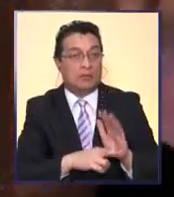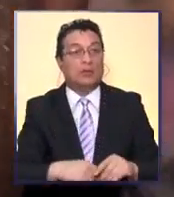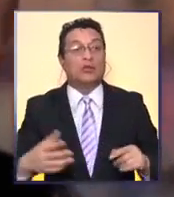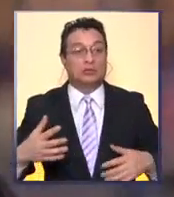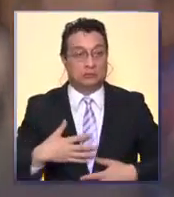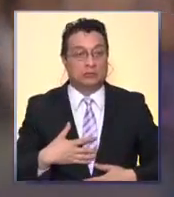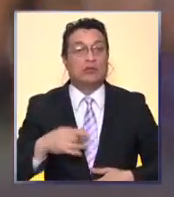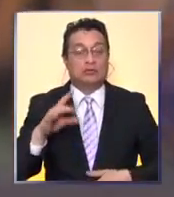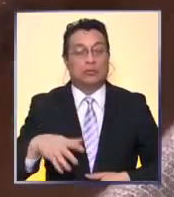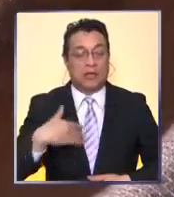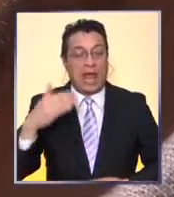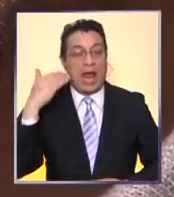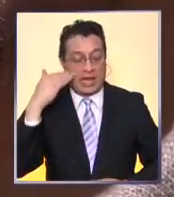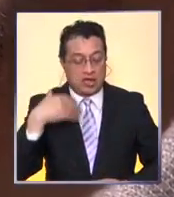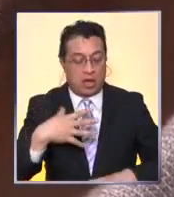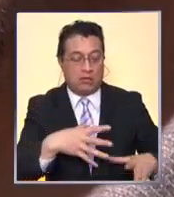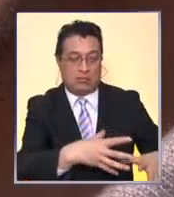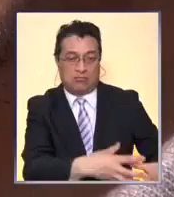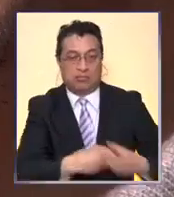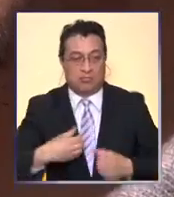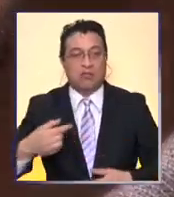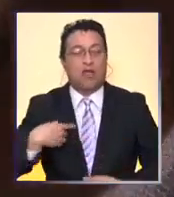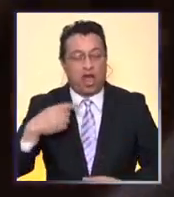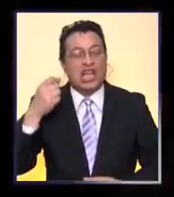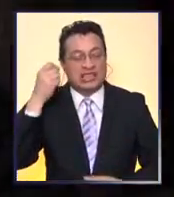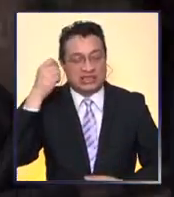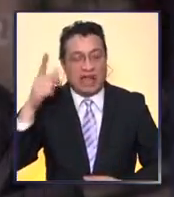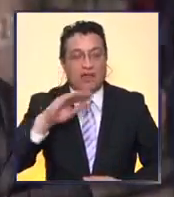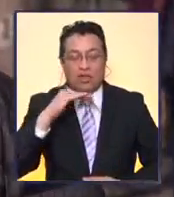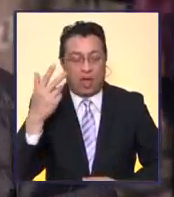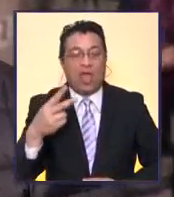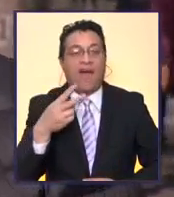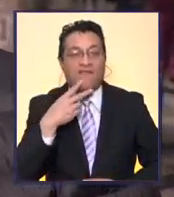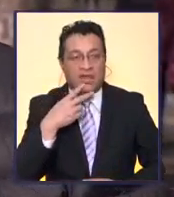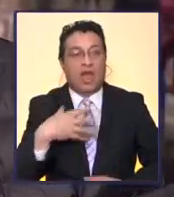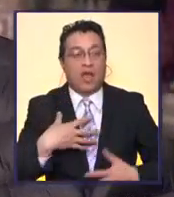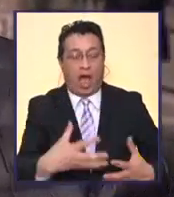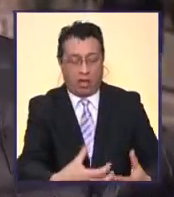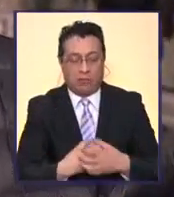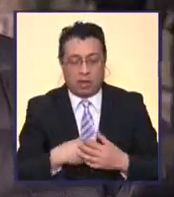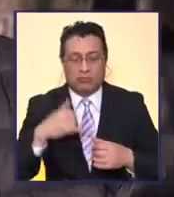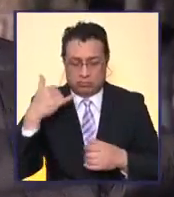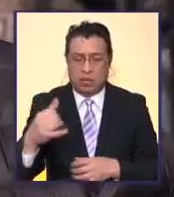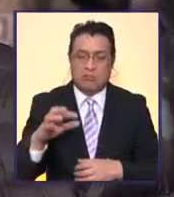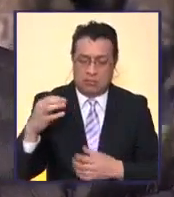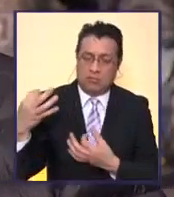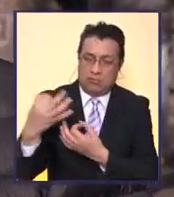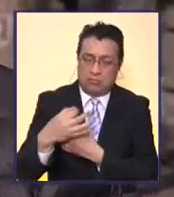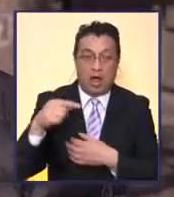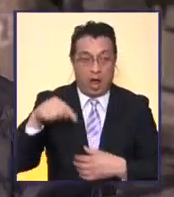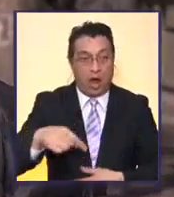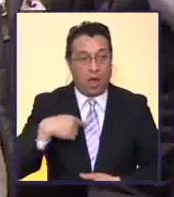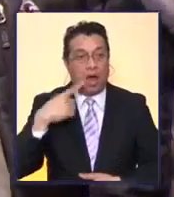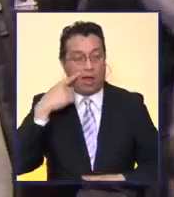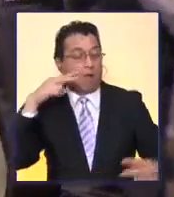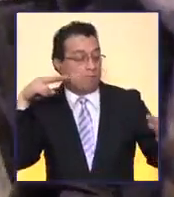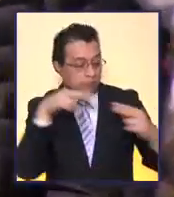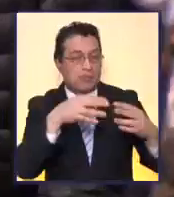adoptado como niño. Y sabía toda mi vida que fue adoptado y ahora tengo la oportunidad para conocer a mi